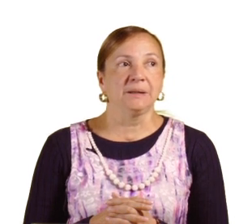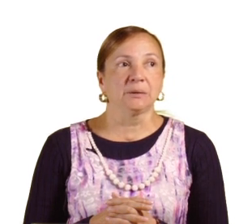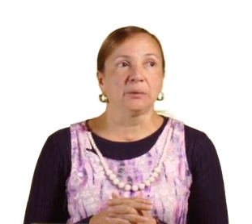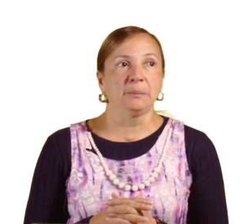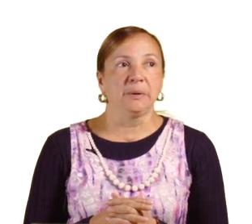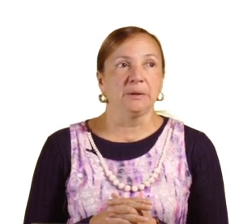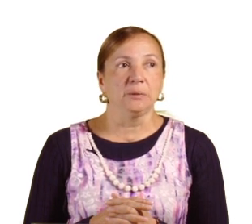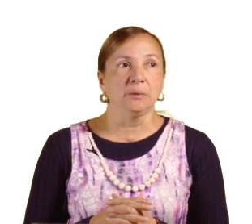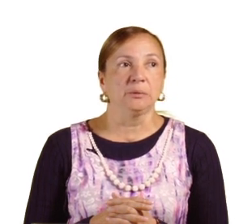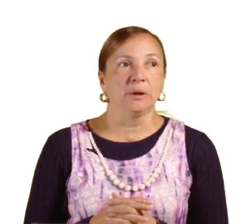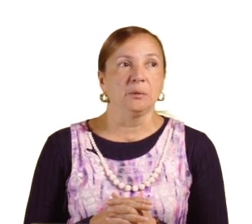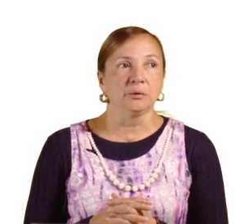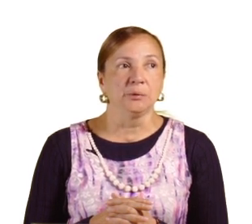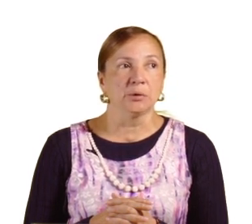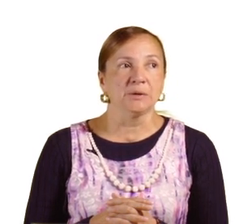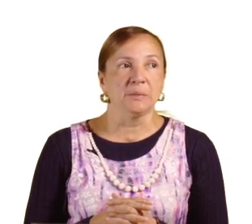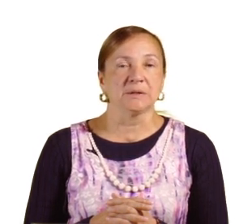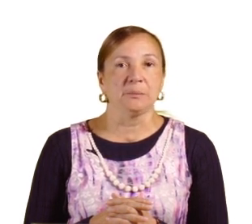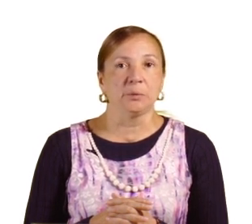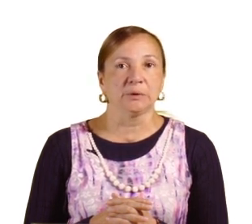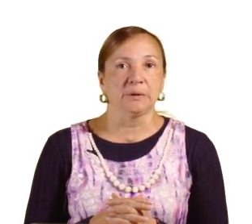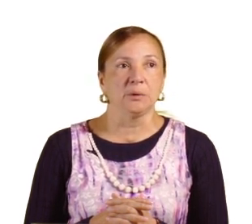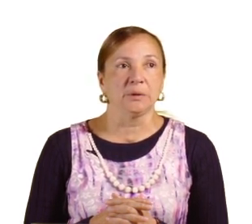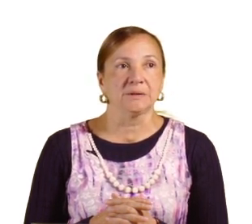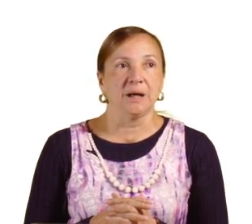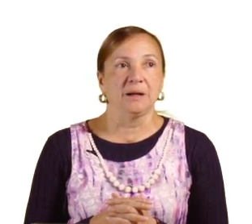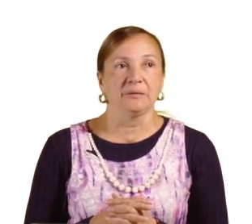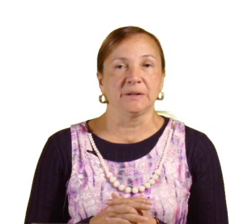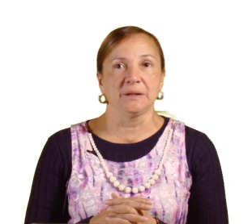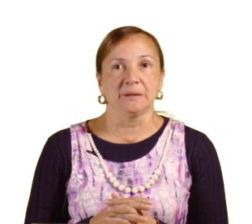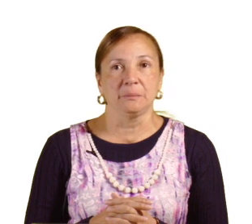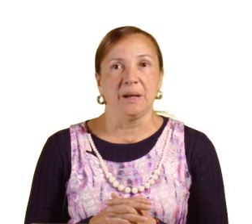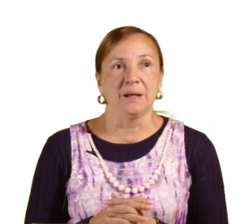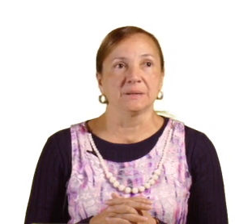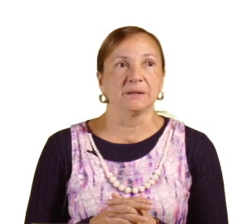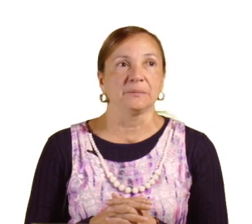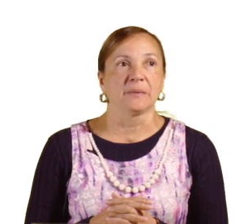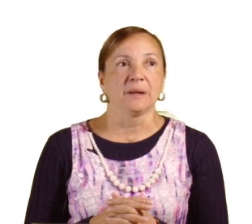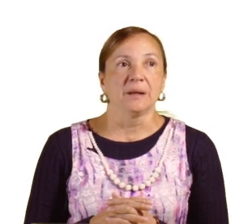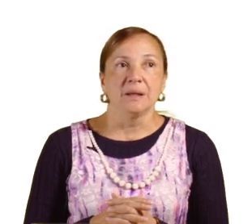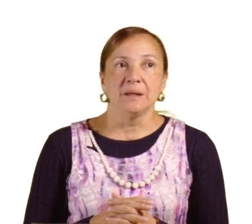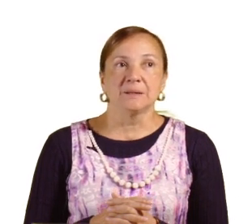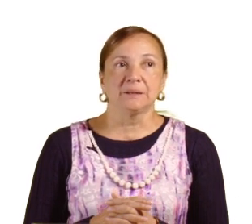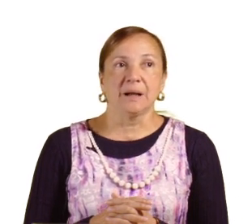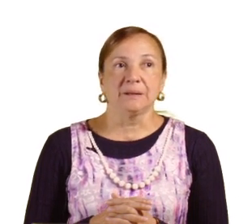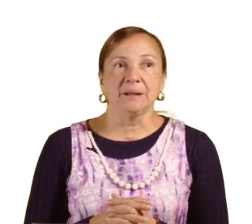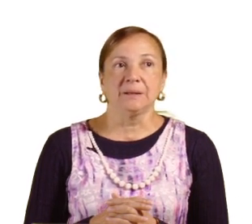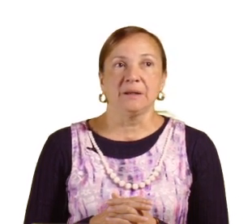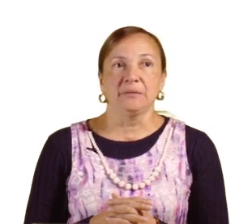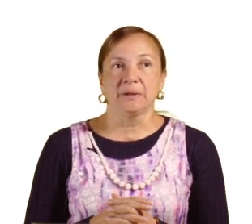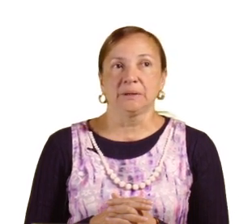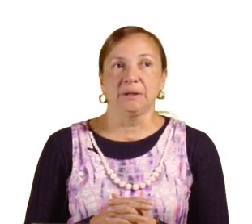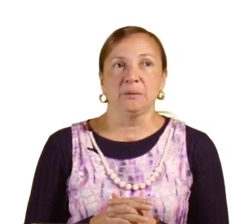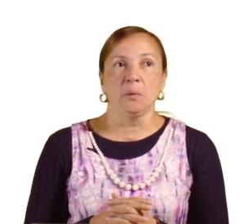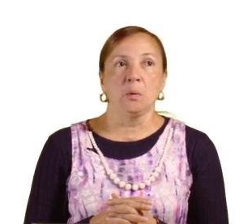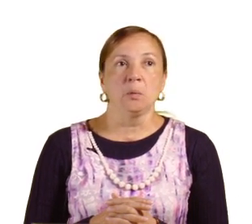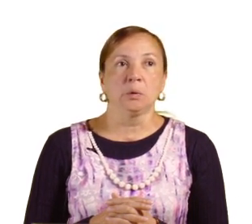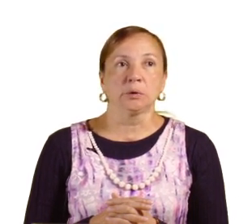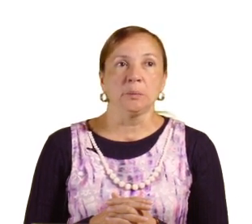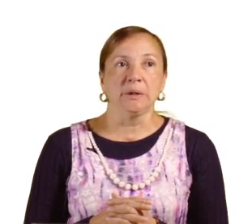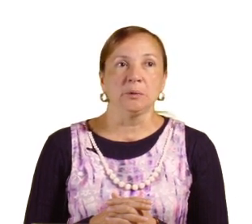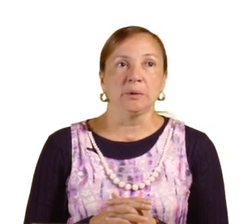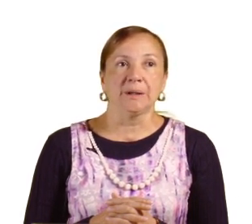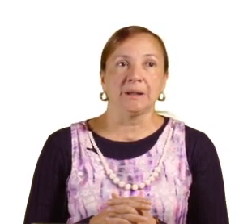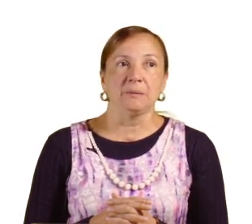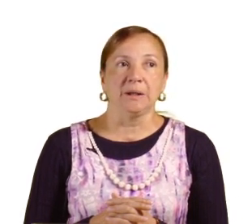realizar dentro del periodo de los 12 meses posteriores a la fecha del balance y se trate de efectivo u